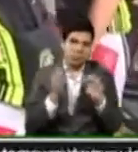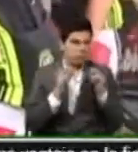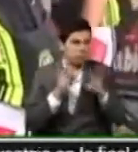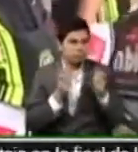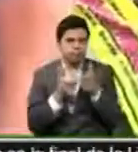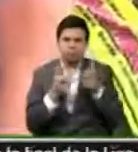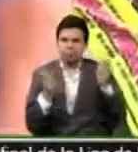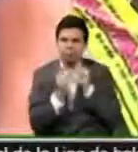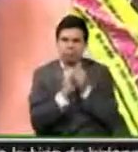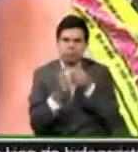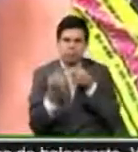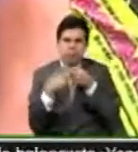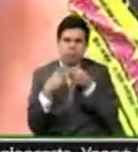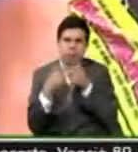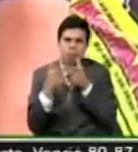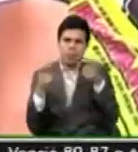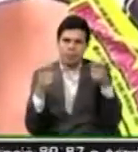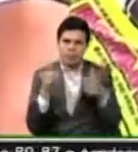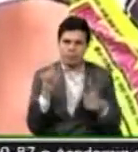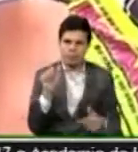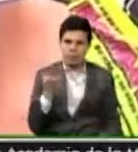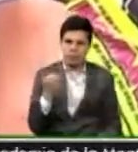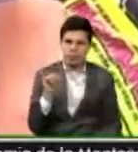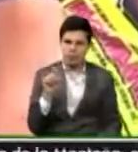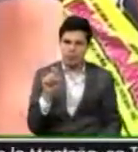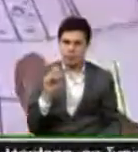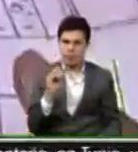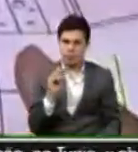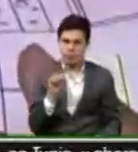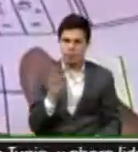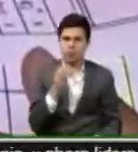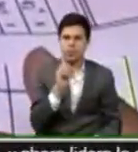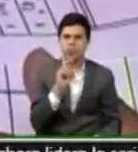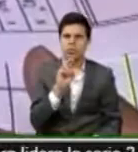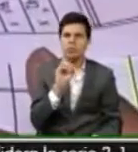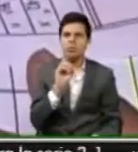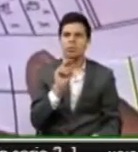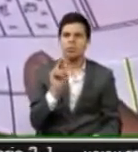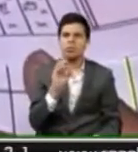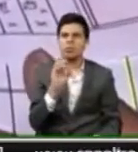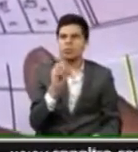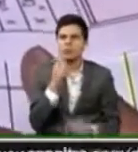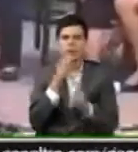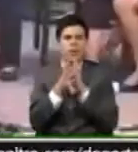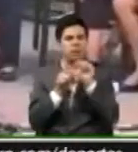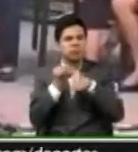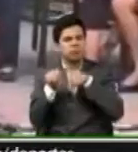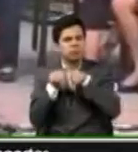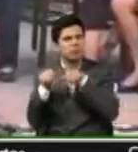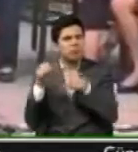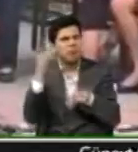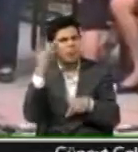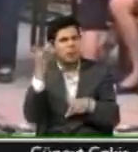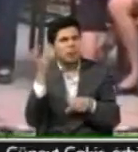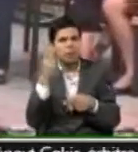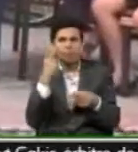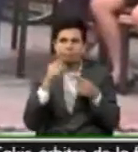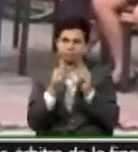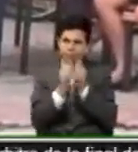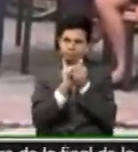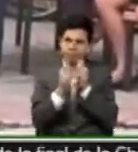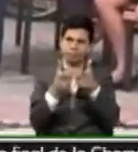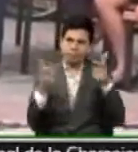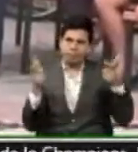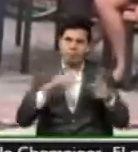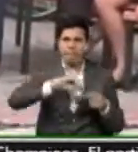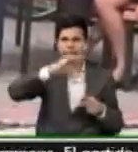masiva de la gente danilson orosco se refirió al objetivo central de realizar esta válida masificar el deporte del